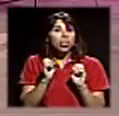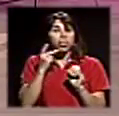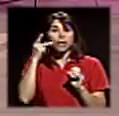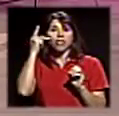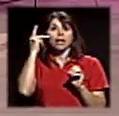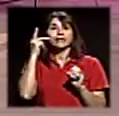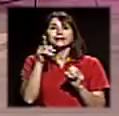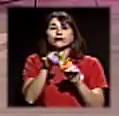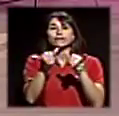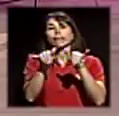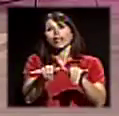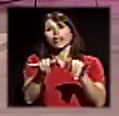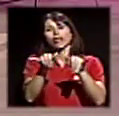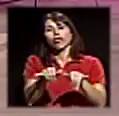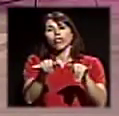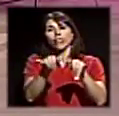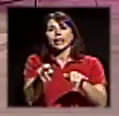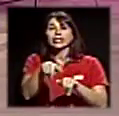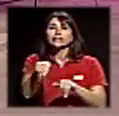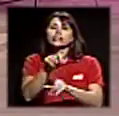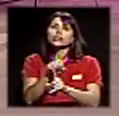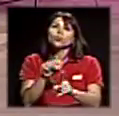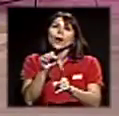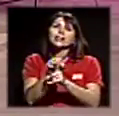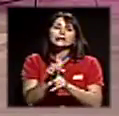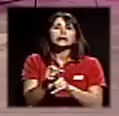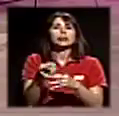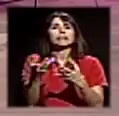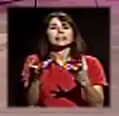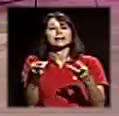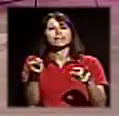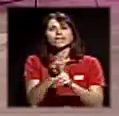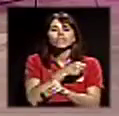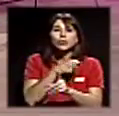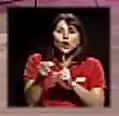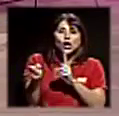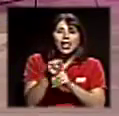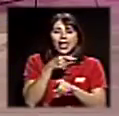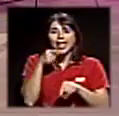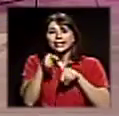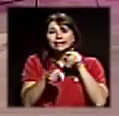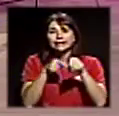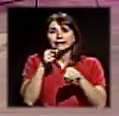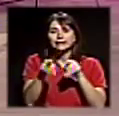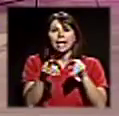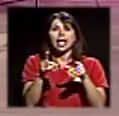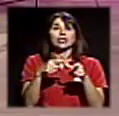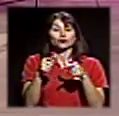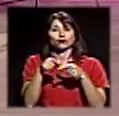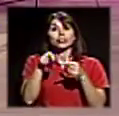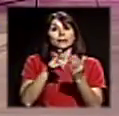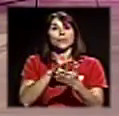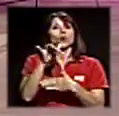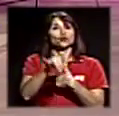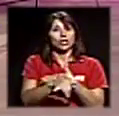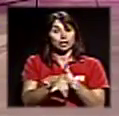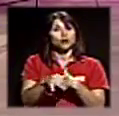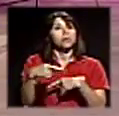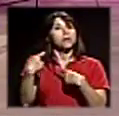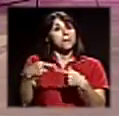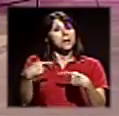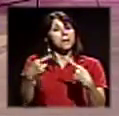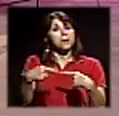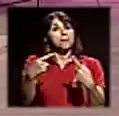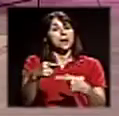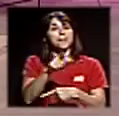habían sido sujetos a situaciones de mucha violencia doméstica. Entonces este proyecto se mantuvo por varios